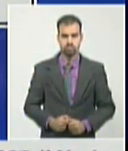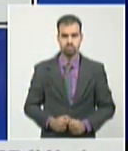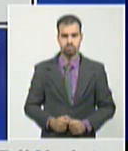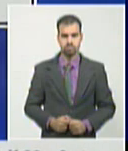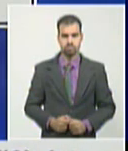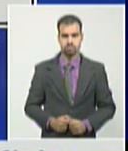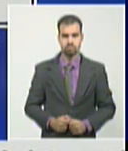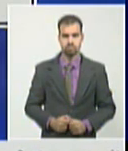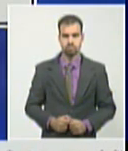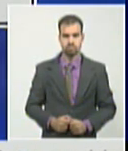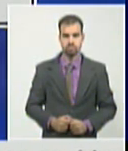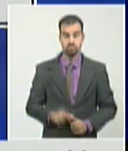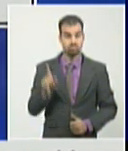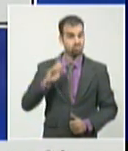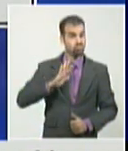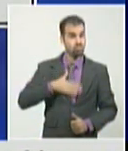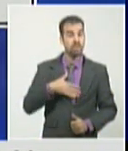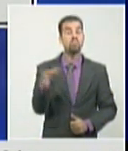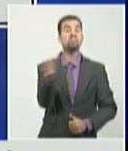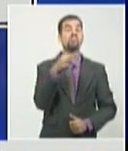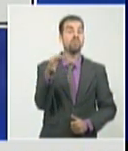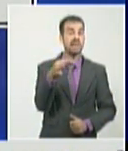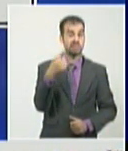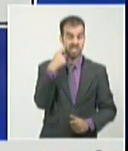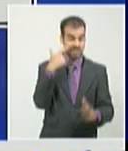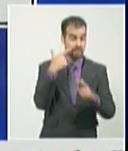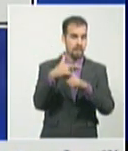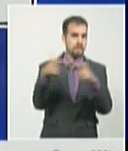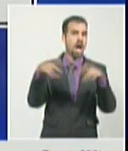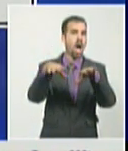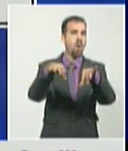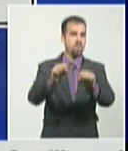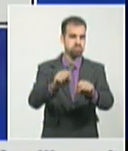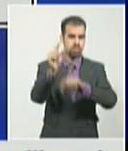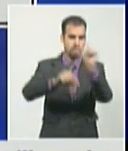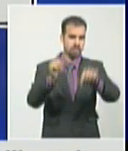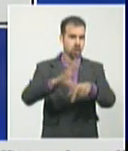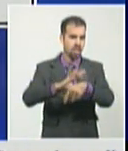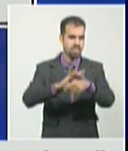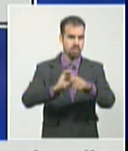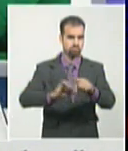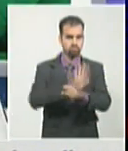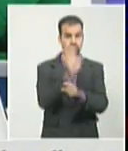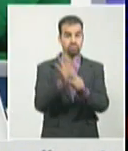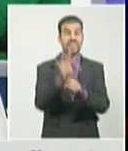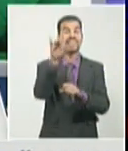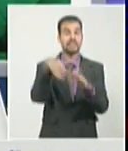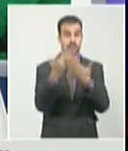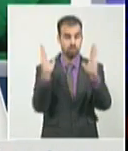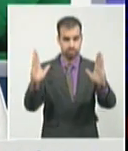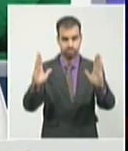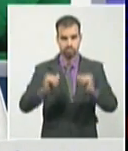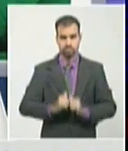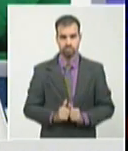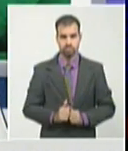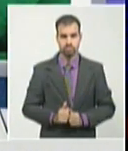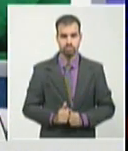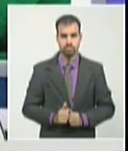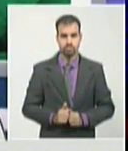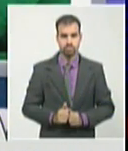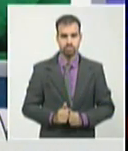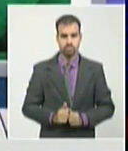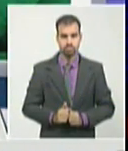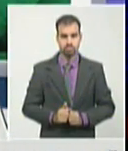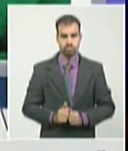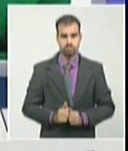mayor número de casos confirmados en los últimos 15 días y en el caso de la habana